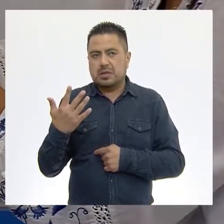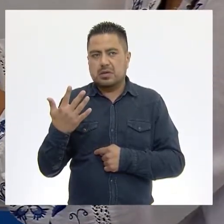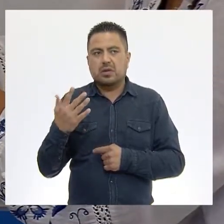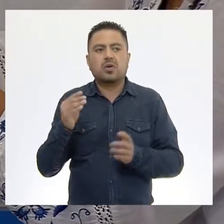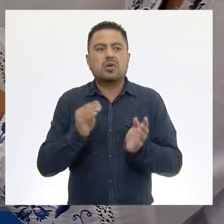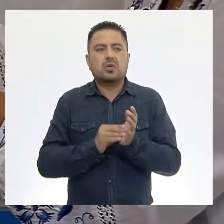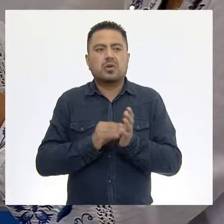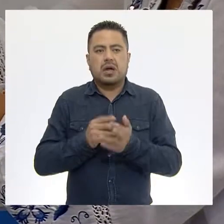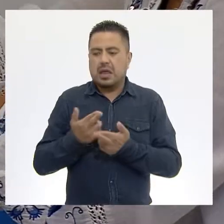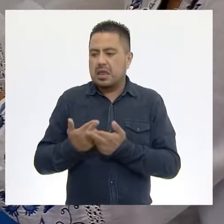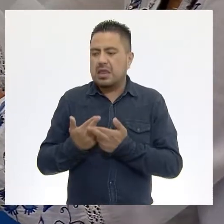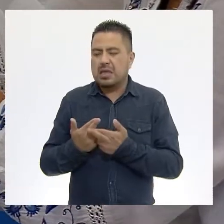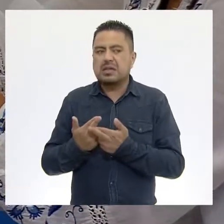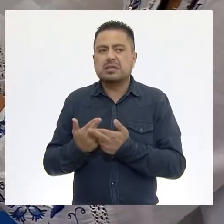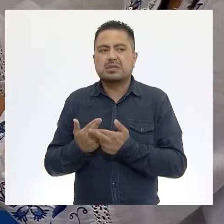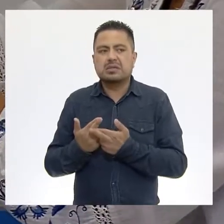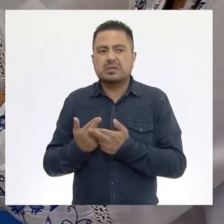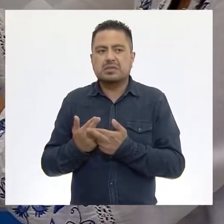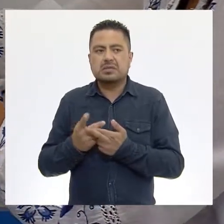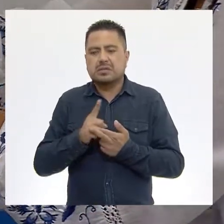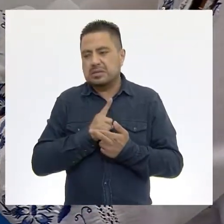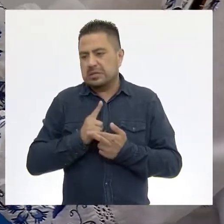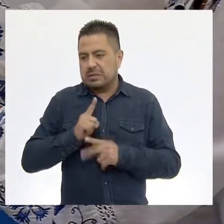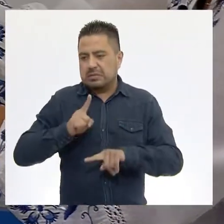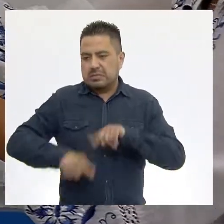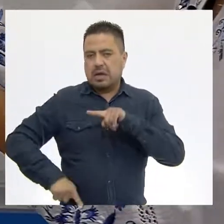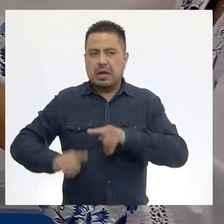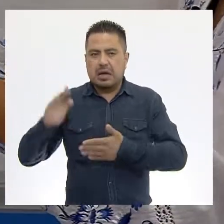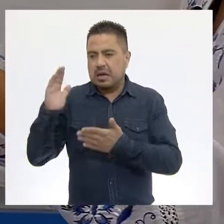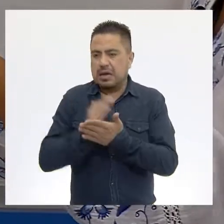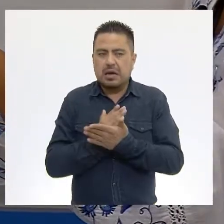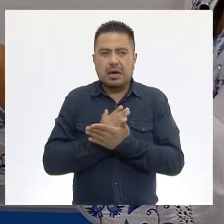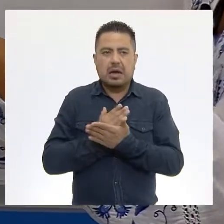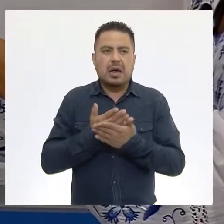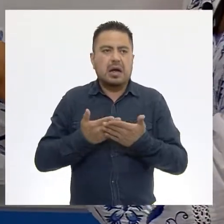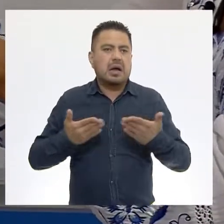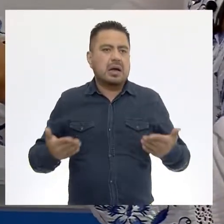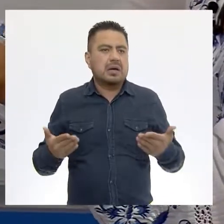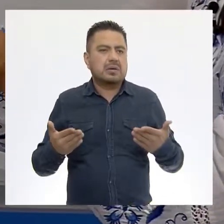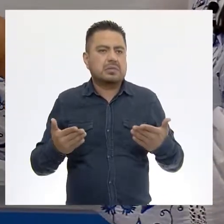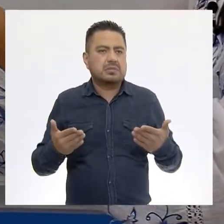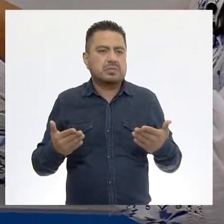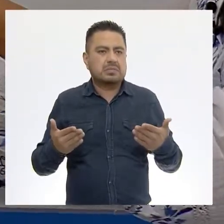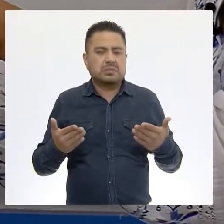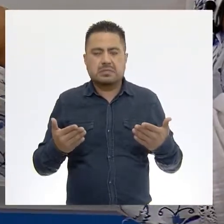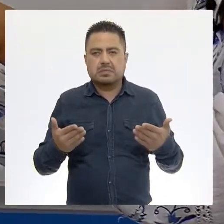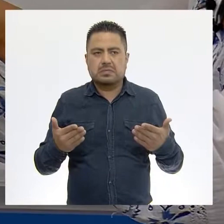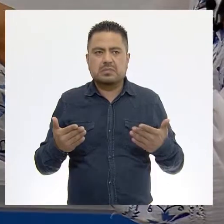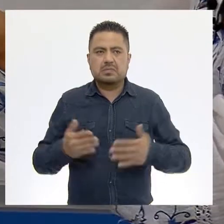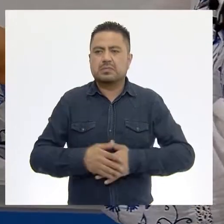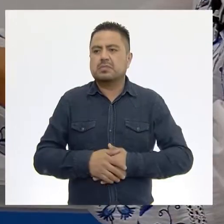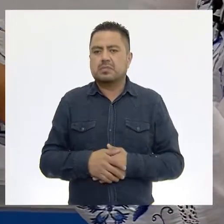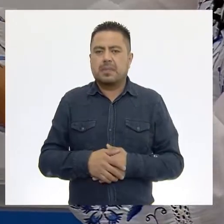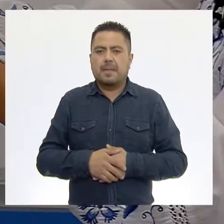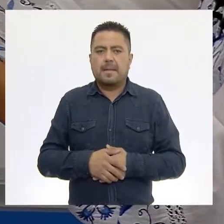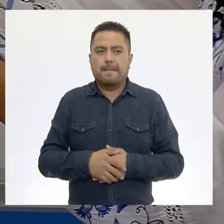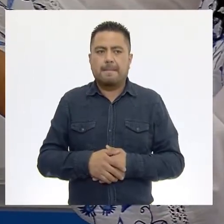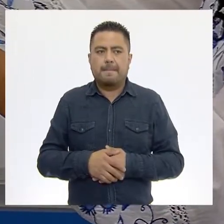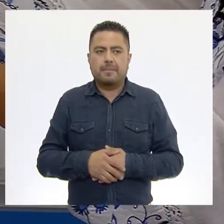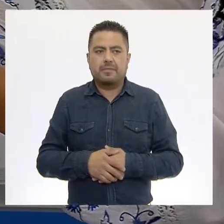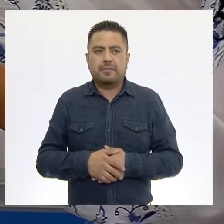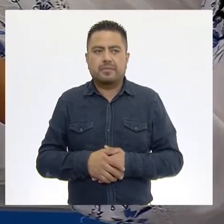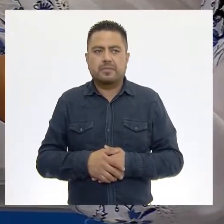Todavía nos quedó un poquito, Un pero poquito. sí le podemos ahí entonces dóblale, ajustando. si no le pierdas.